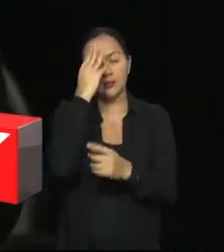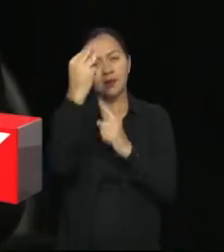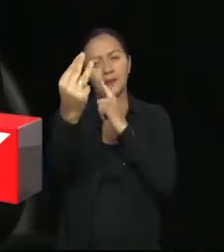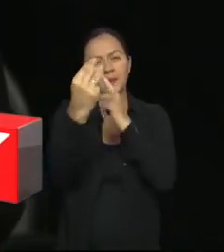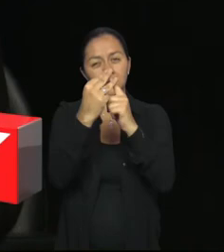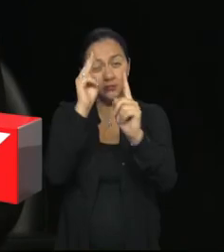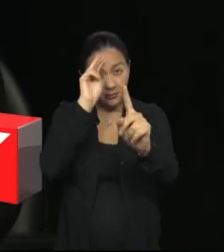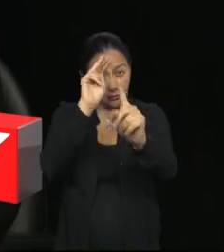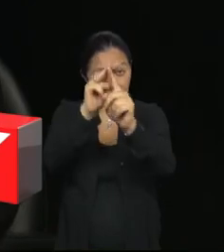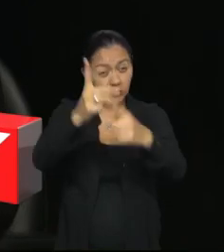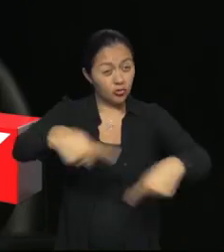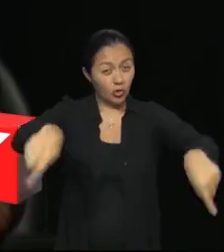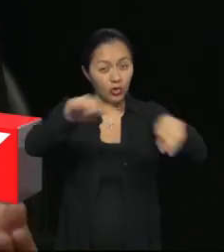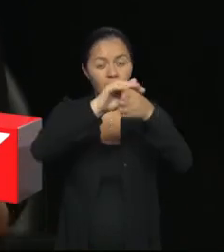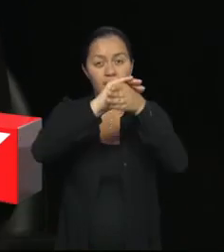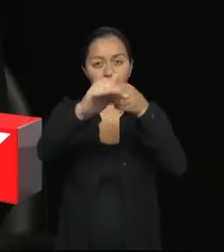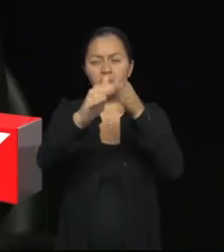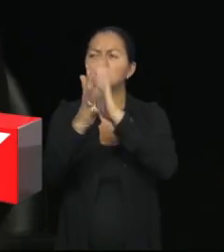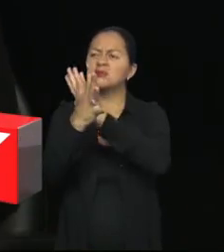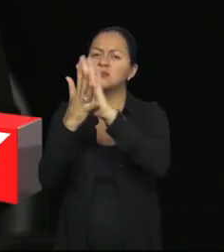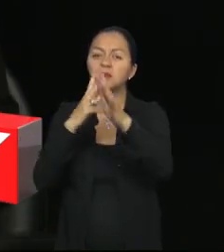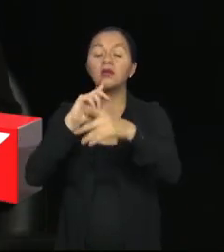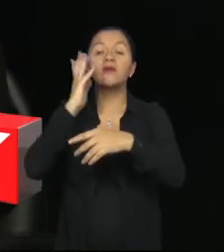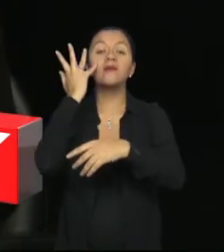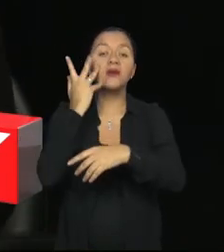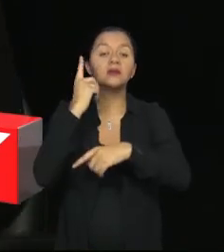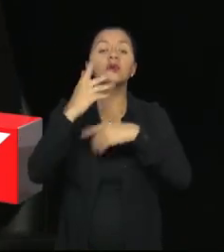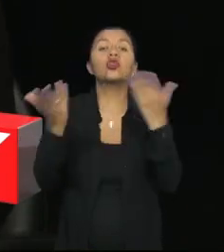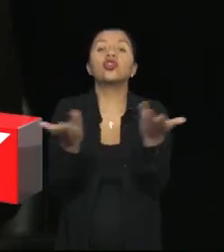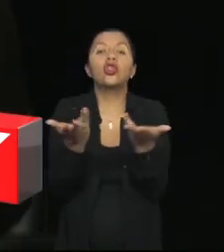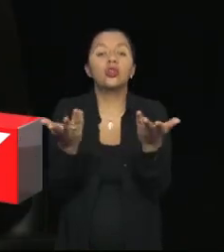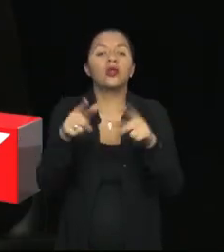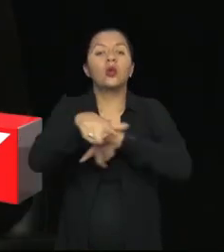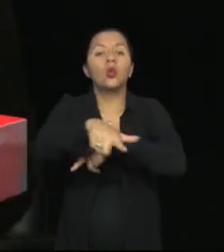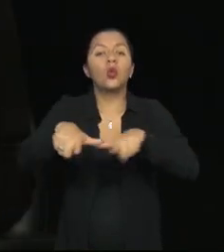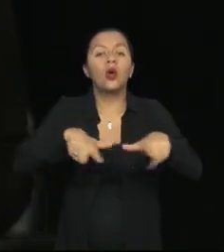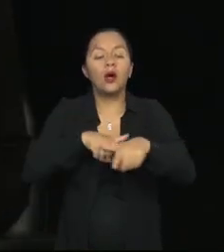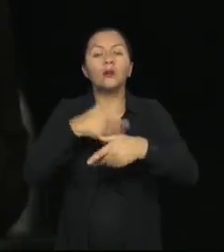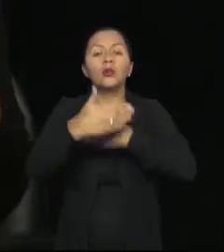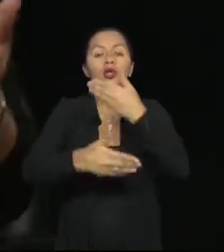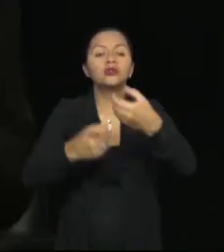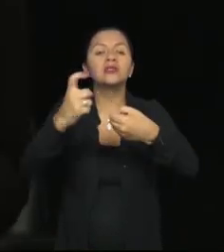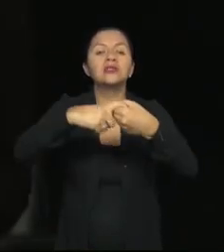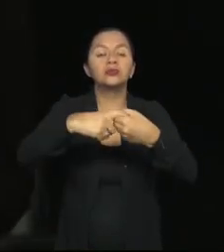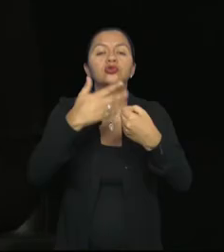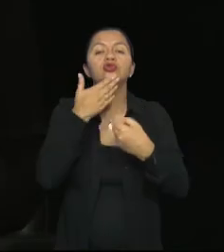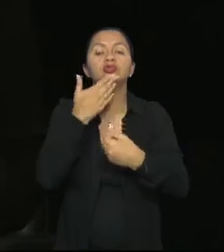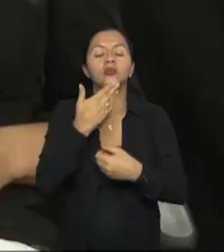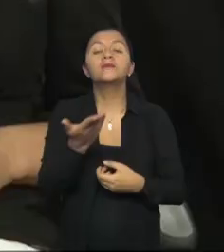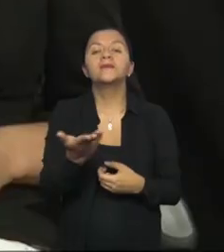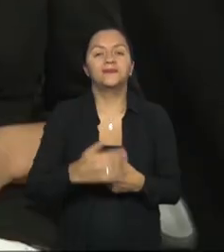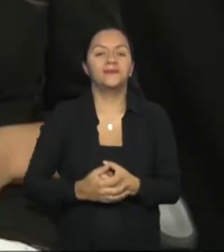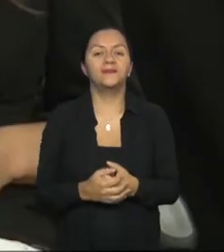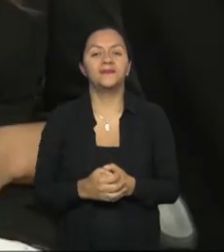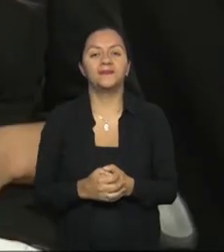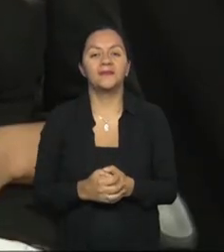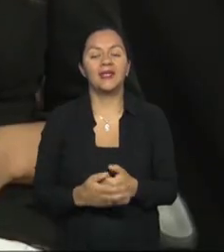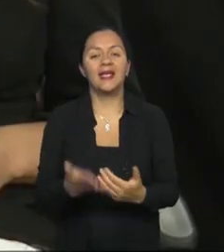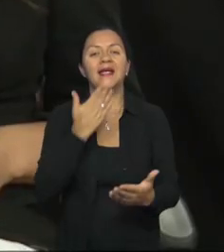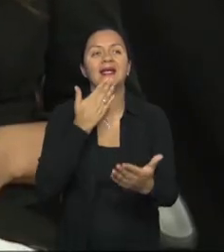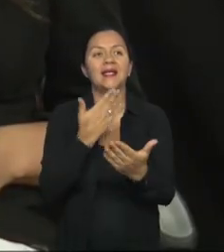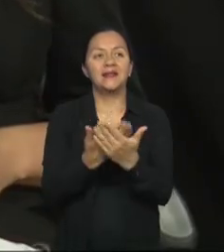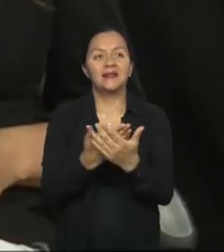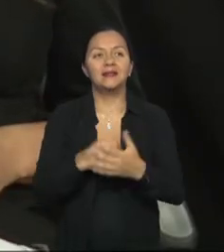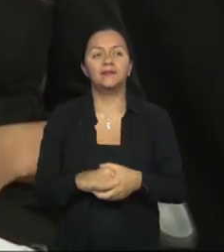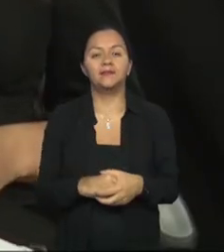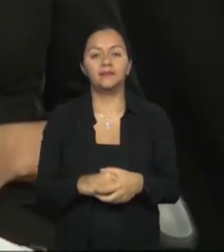mensaje, una invitación y nos comentes ahora sí qué fechas va a ser, dónde va a ser y cuál es el procedimiento para poder inscribirse y ser parte del mismo. Muchas gracias a